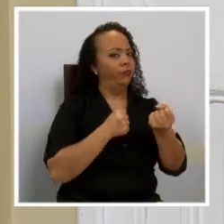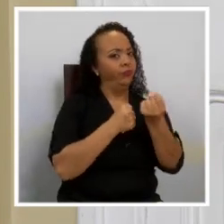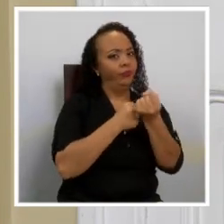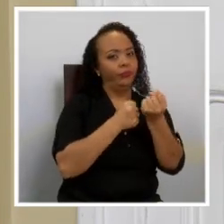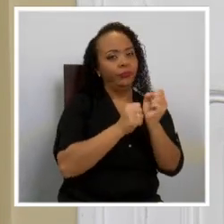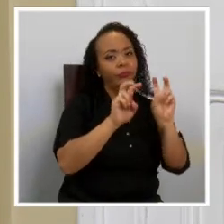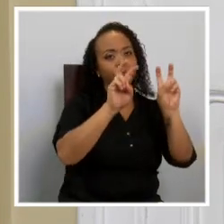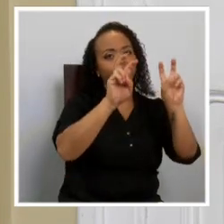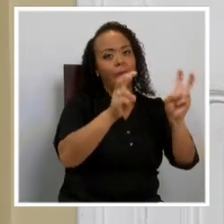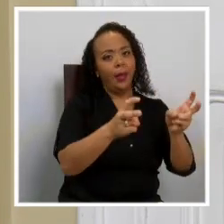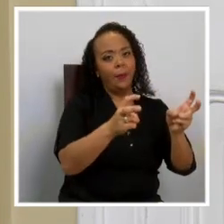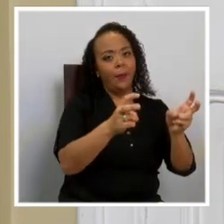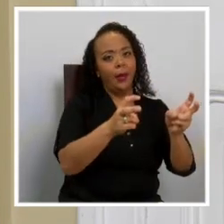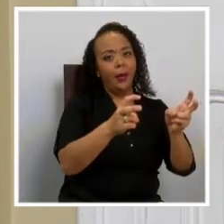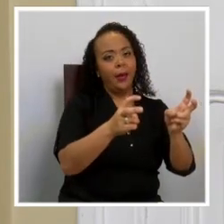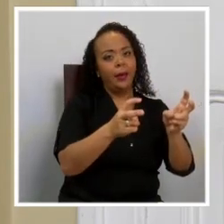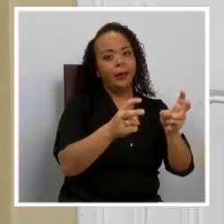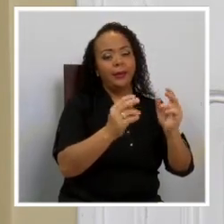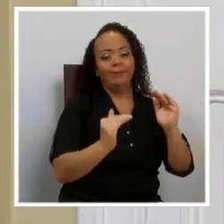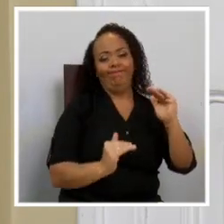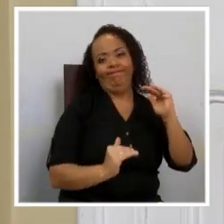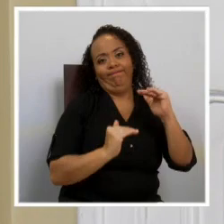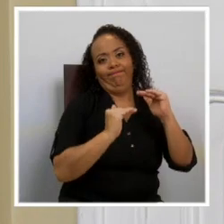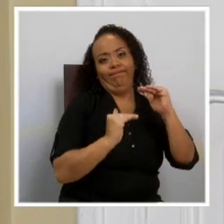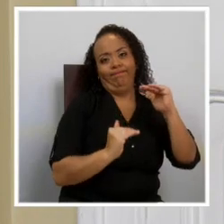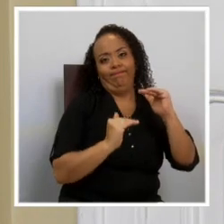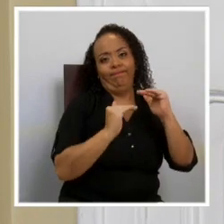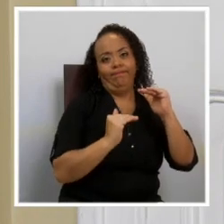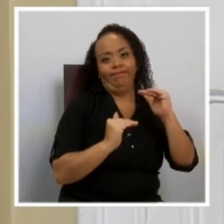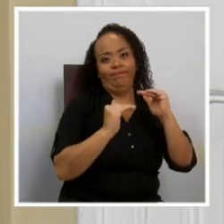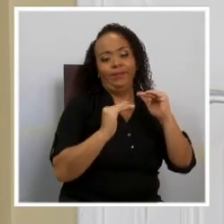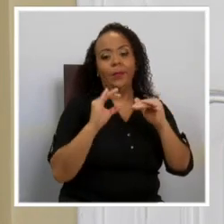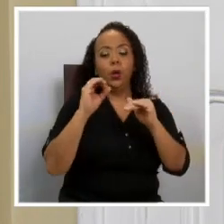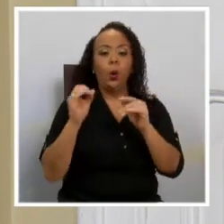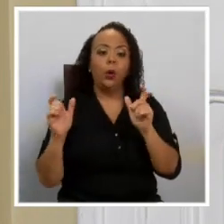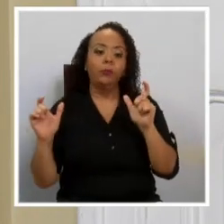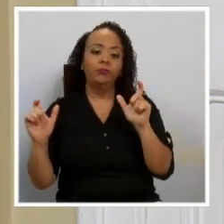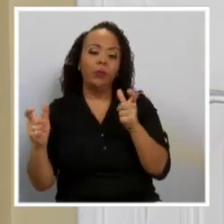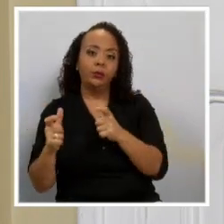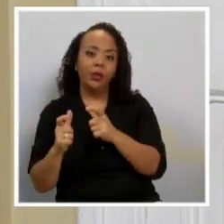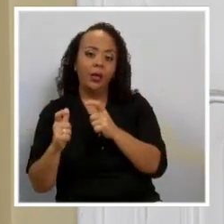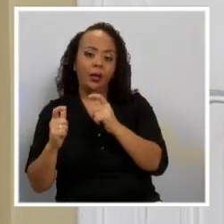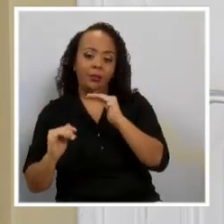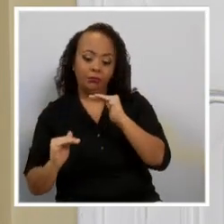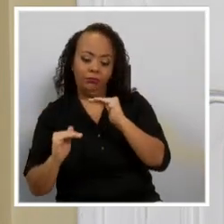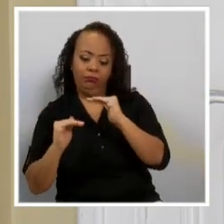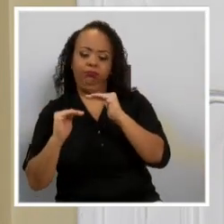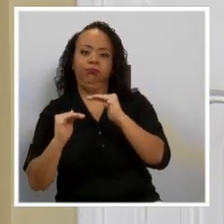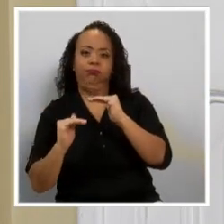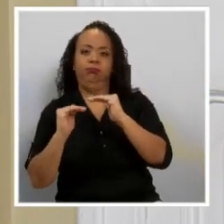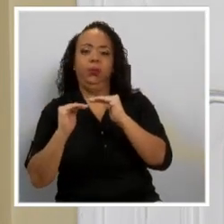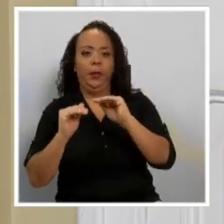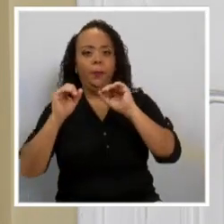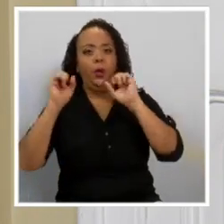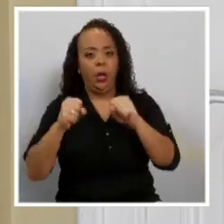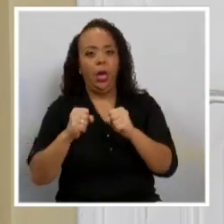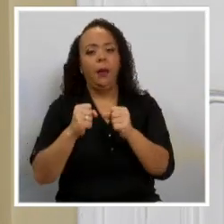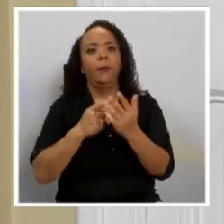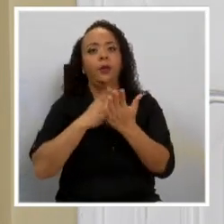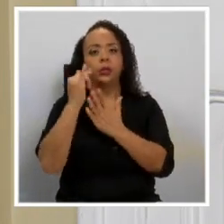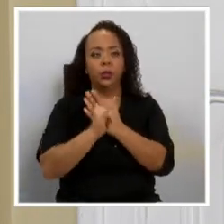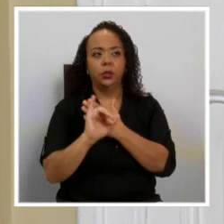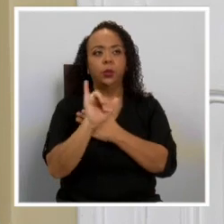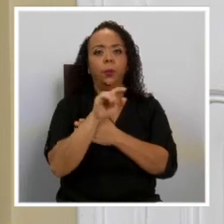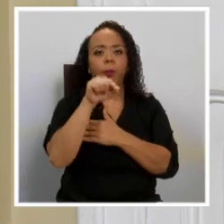el tema de la desigualdad o reducir esa desigualdad, más bien podría con proyectos como